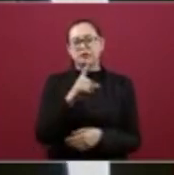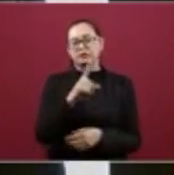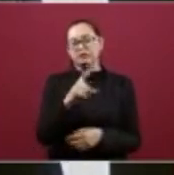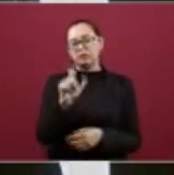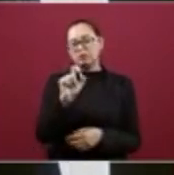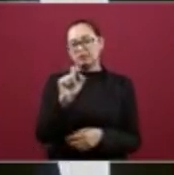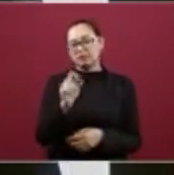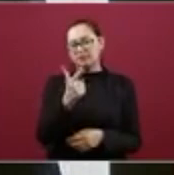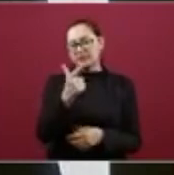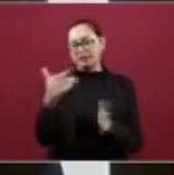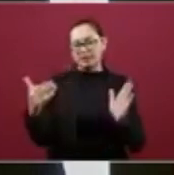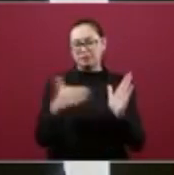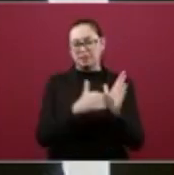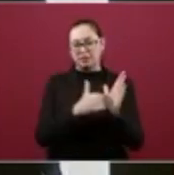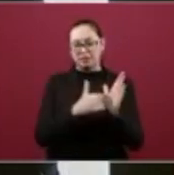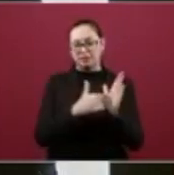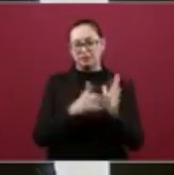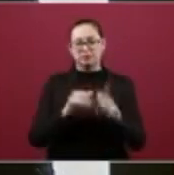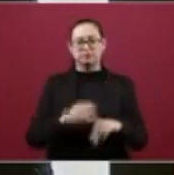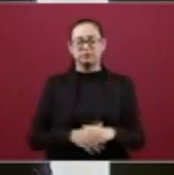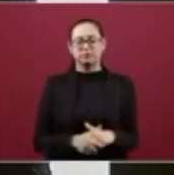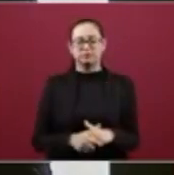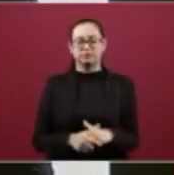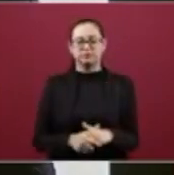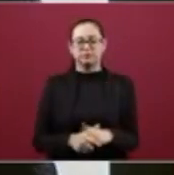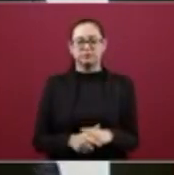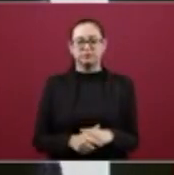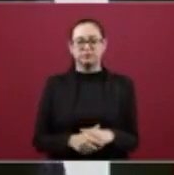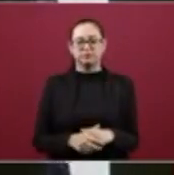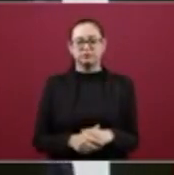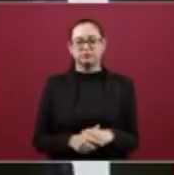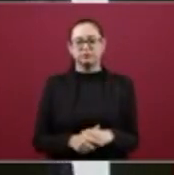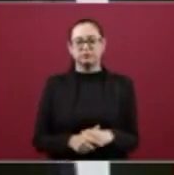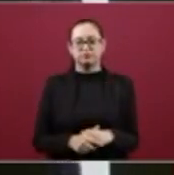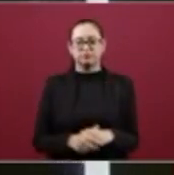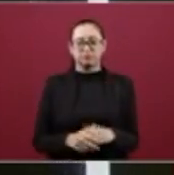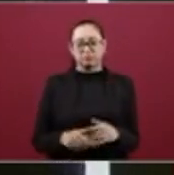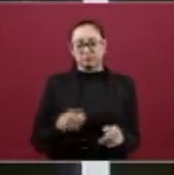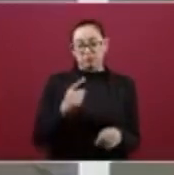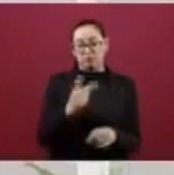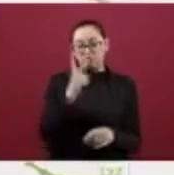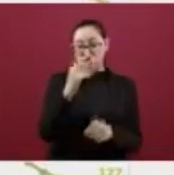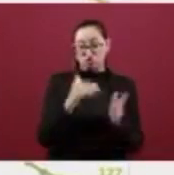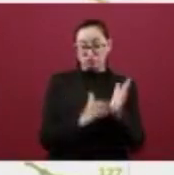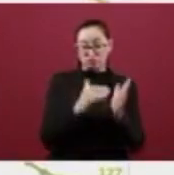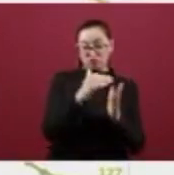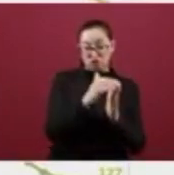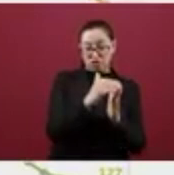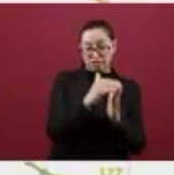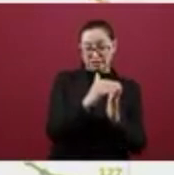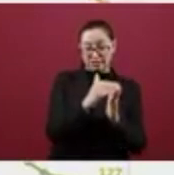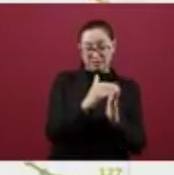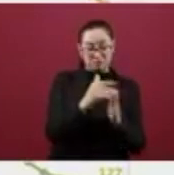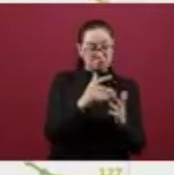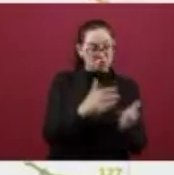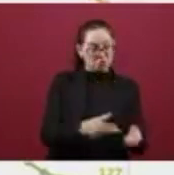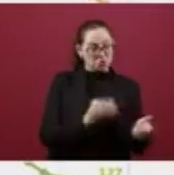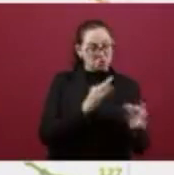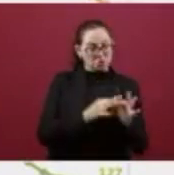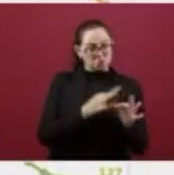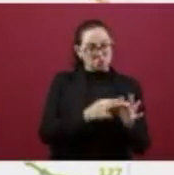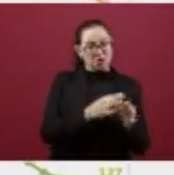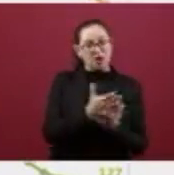barriles. Después de haber producido más de 2 millones, hoy está en 127 mil. La línea